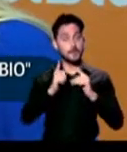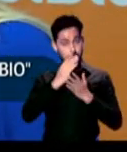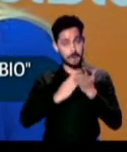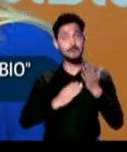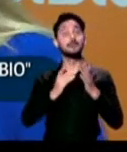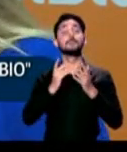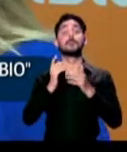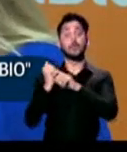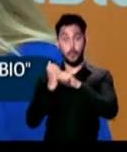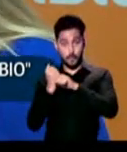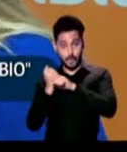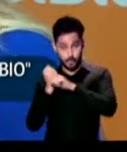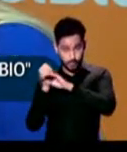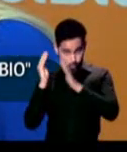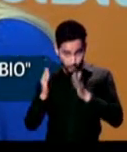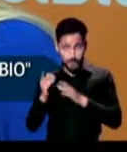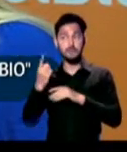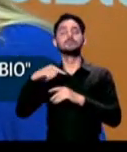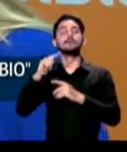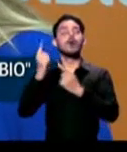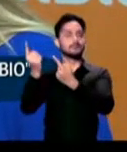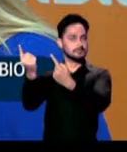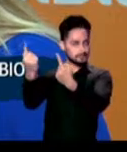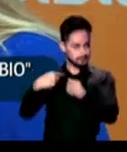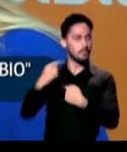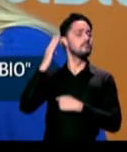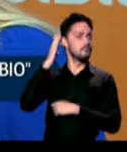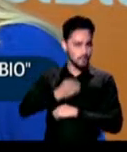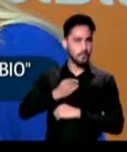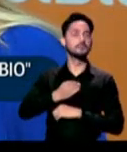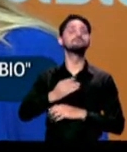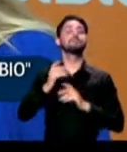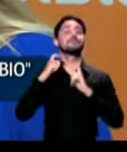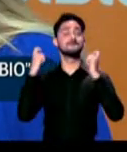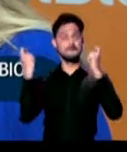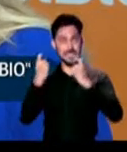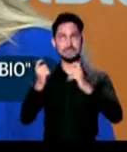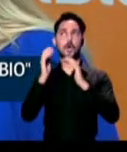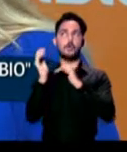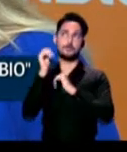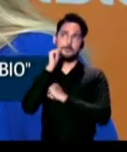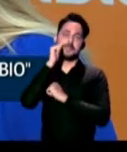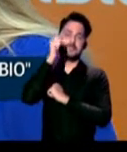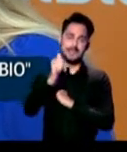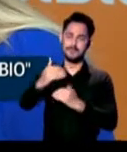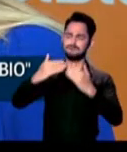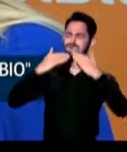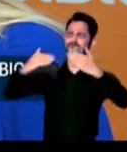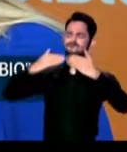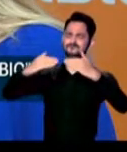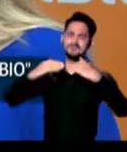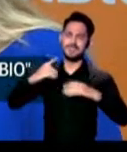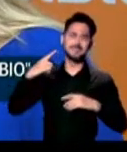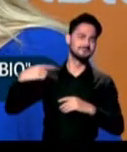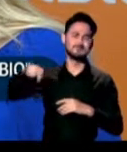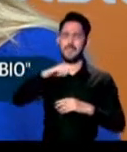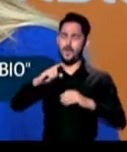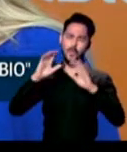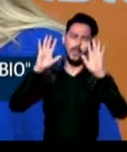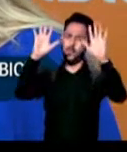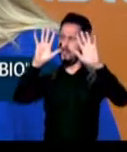que los jugadores vienen a Puerto Rico y que sí vamos a tener esta fiesta con el favor de Dios mañana, para agradecerles a ellos todo el